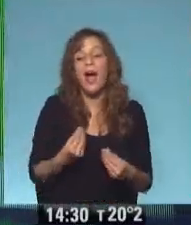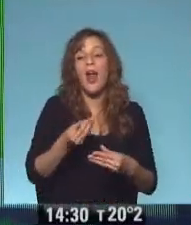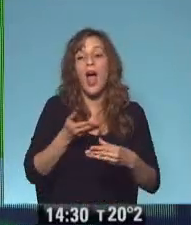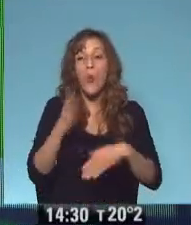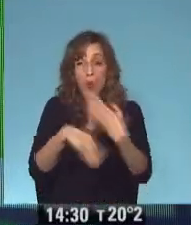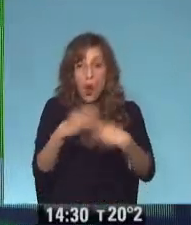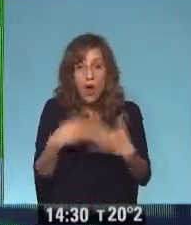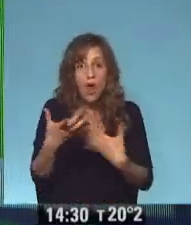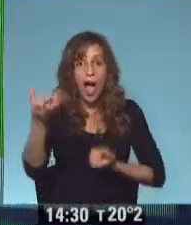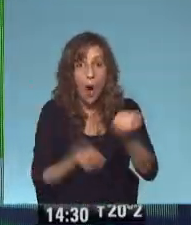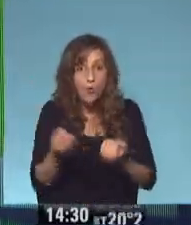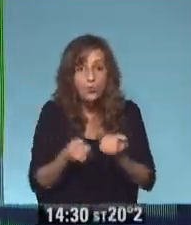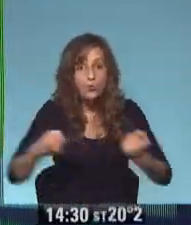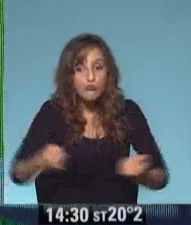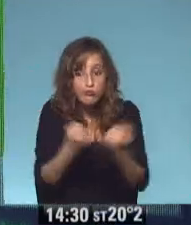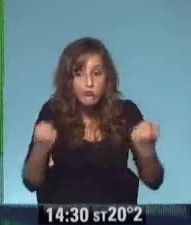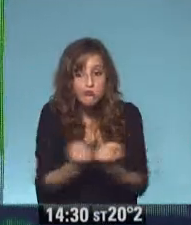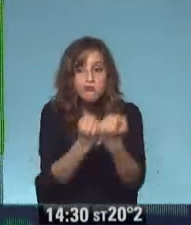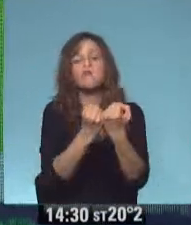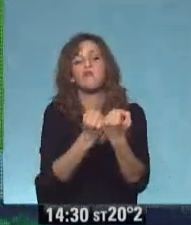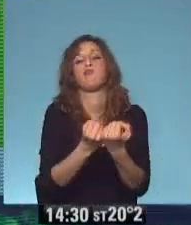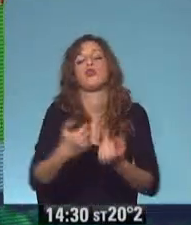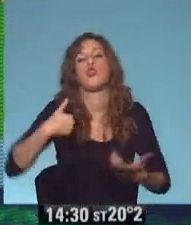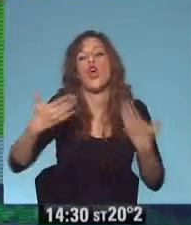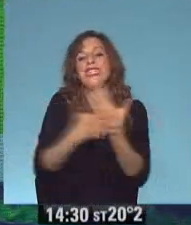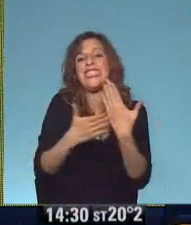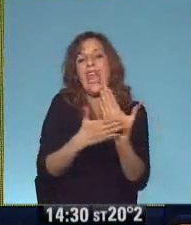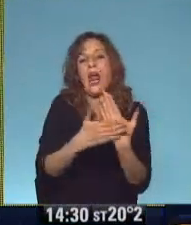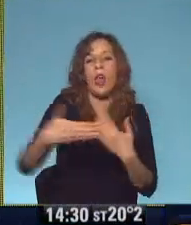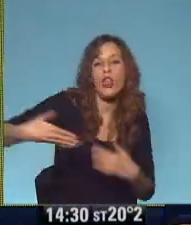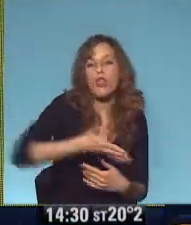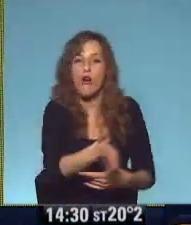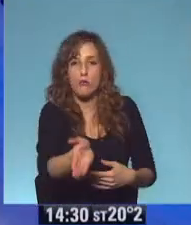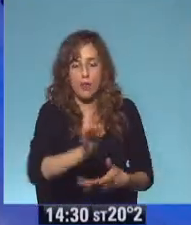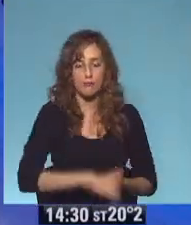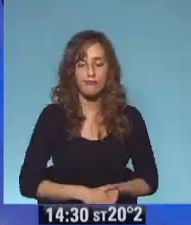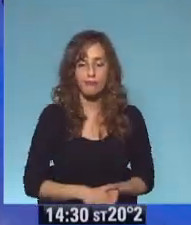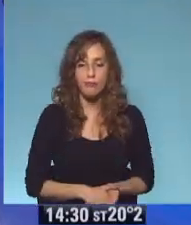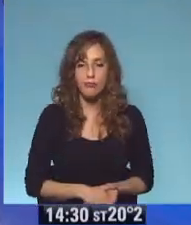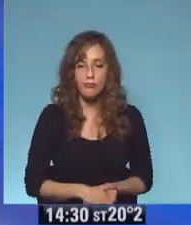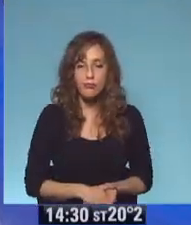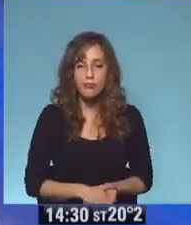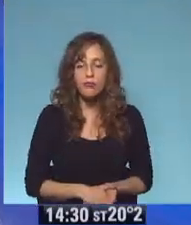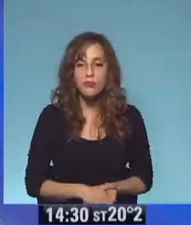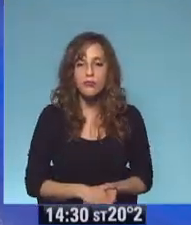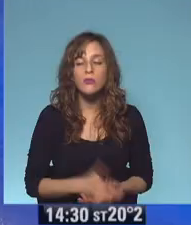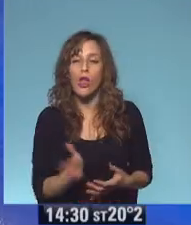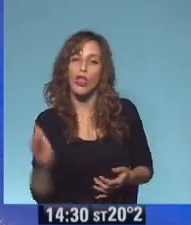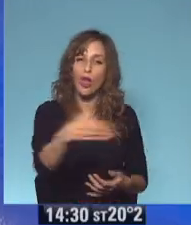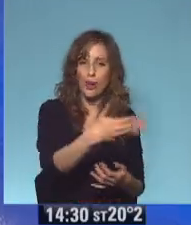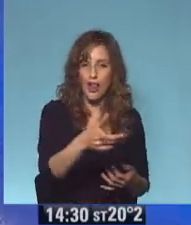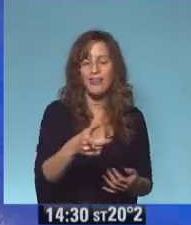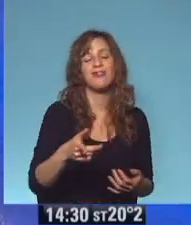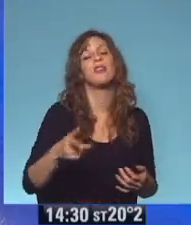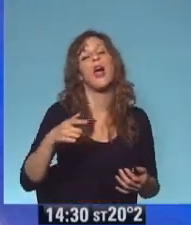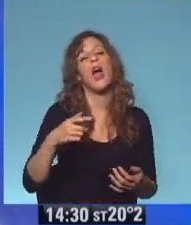chocadores tengo que doblar a la izquierda. Muy bien. Espectacular. Vamos a buscar otro lugar a donde Muy ir. Bien. ¿Sí? ¿Vas a probar vos, Emi? Bueno. A ver,